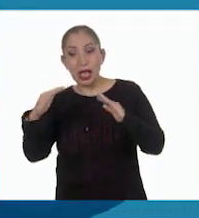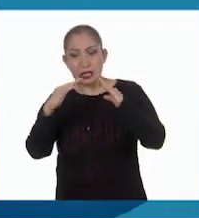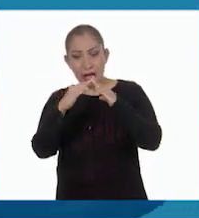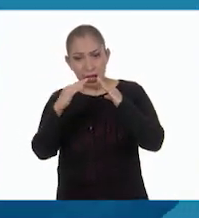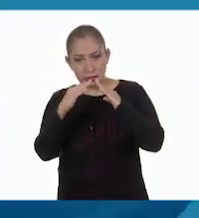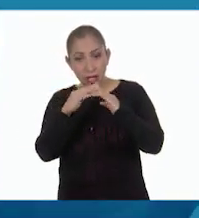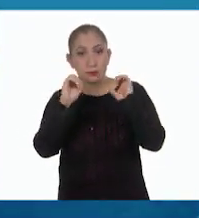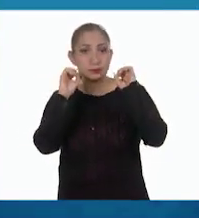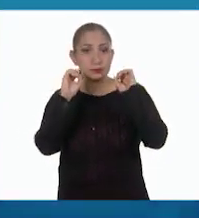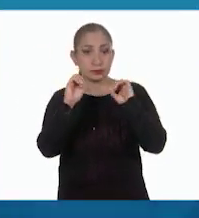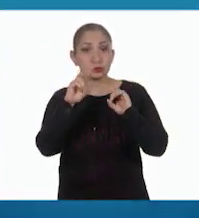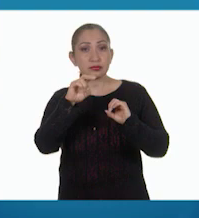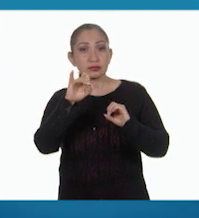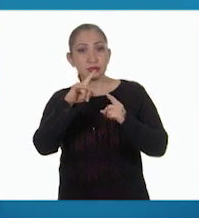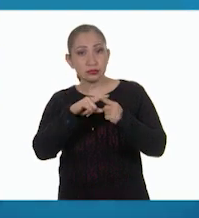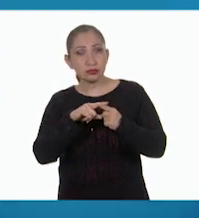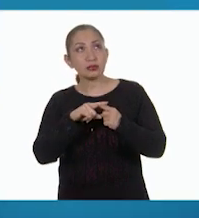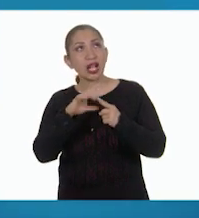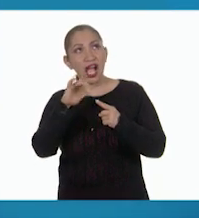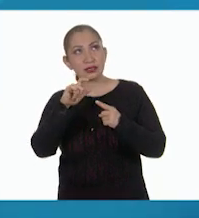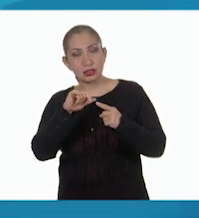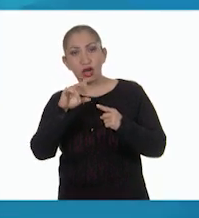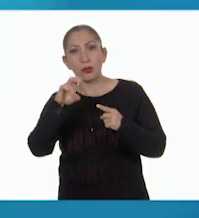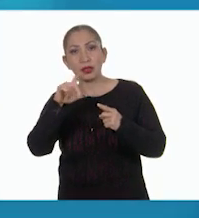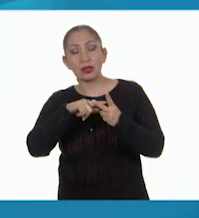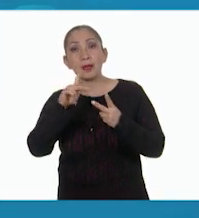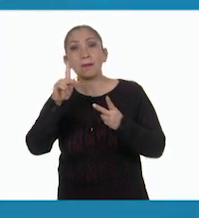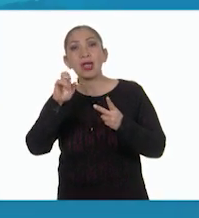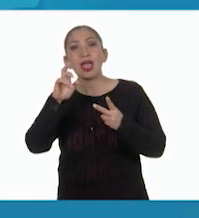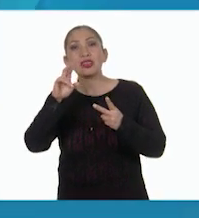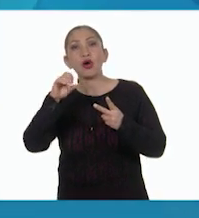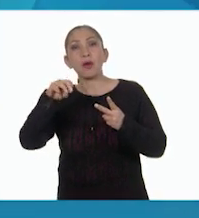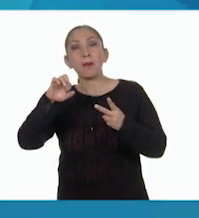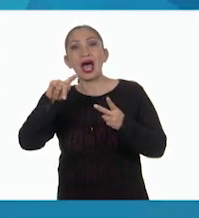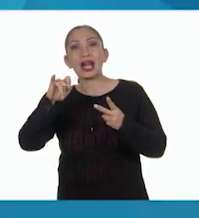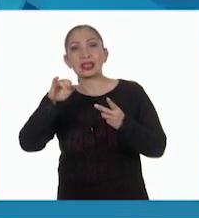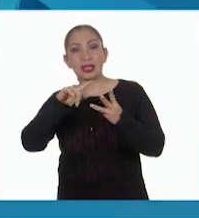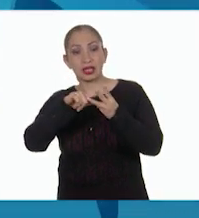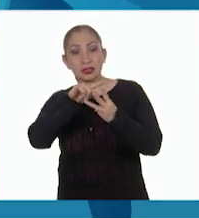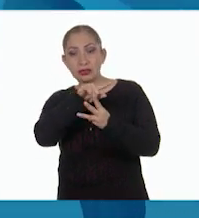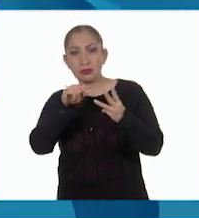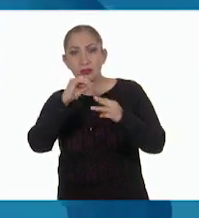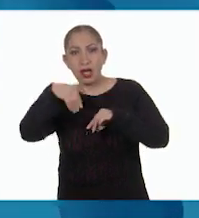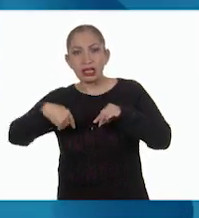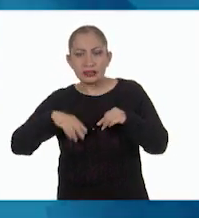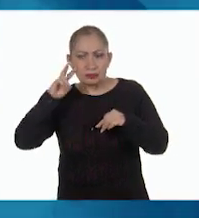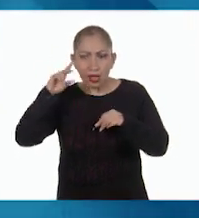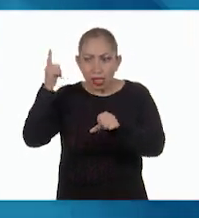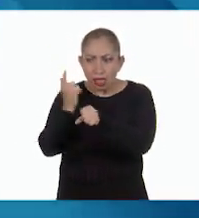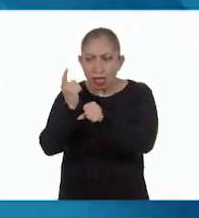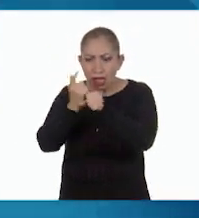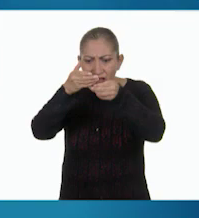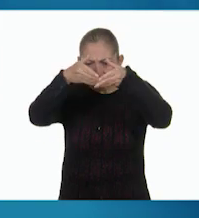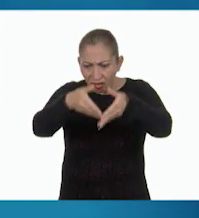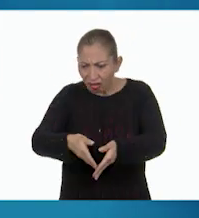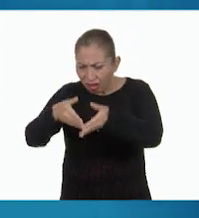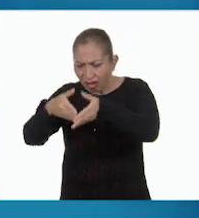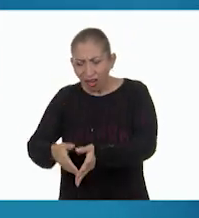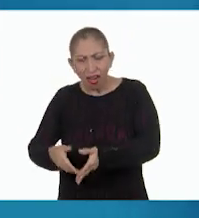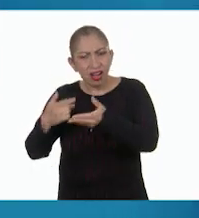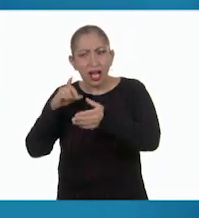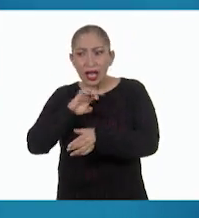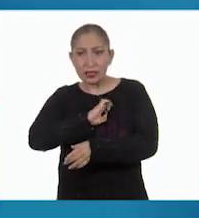Casas, Oviedo, Fernández de Oviedo y Pedro Mártir, encuentra muchos accidentes, naufragios y cosas así donde